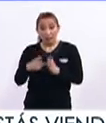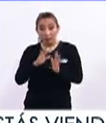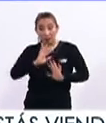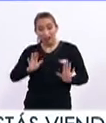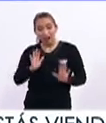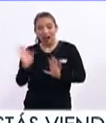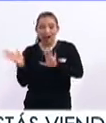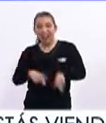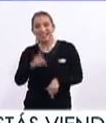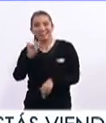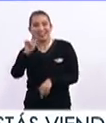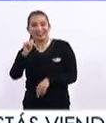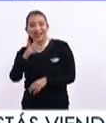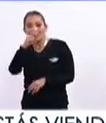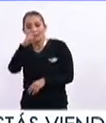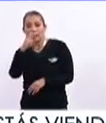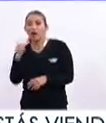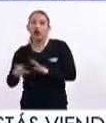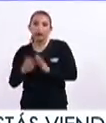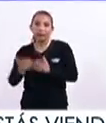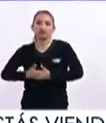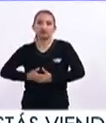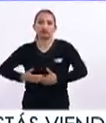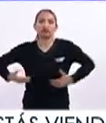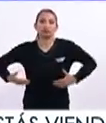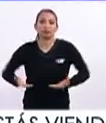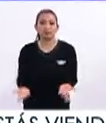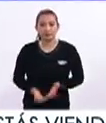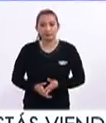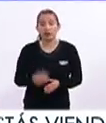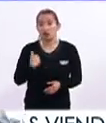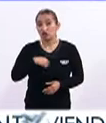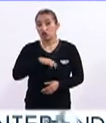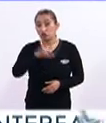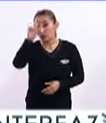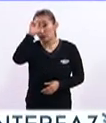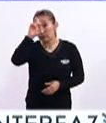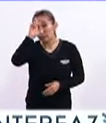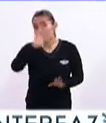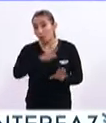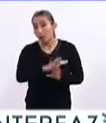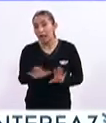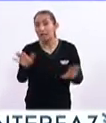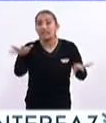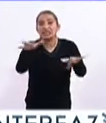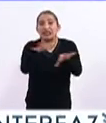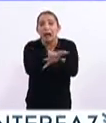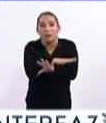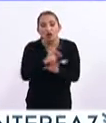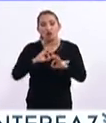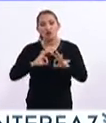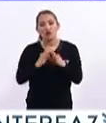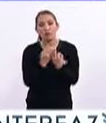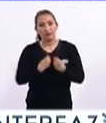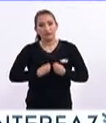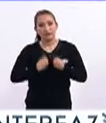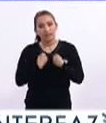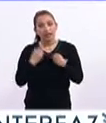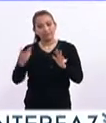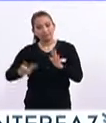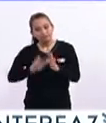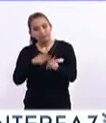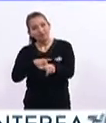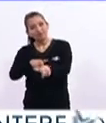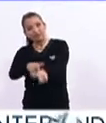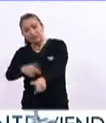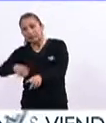vez que yo deje de hacer esa actividad tan restrictiva, pues el peso va a regresar. Aquí lo que nosotros siempre abogamos es por hacer cambios en el estilo de vida y cambios que sean